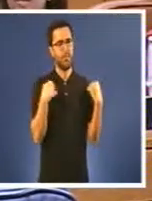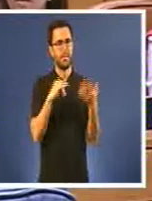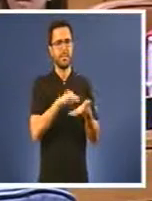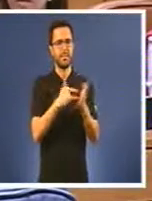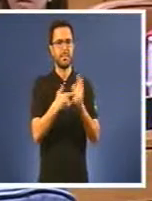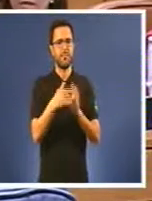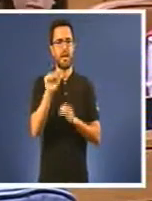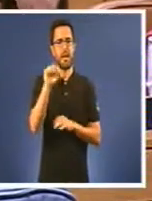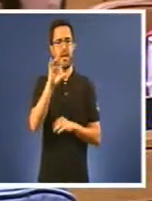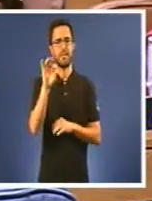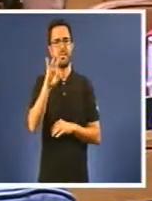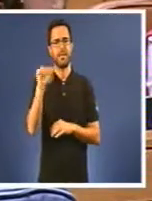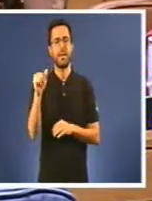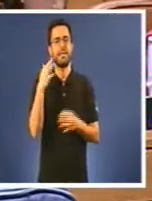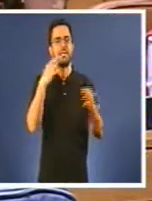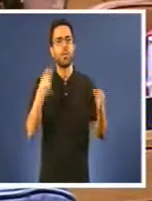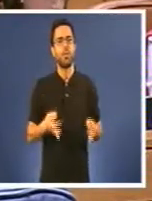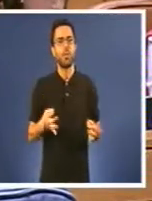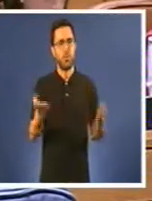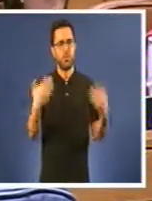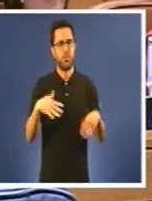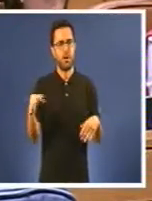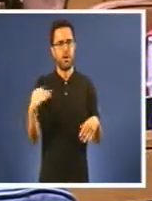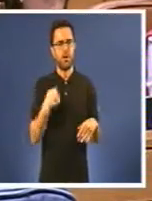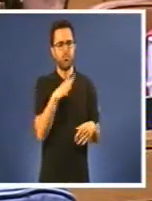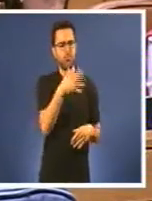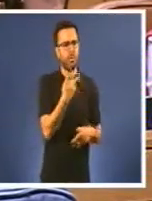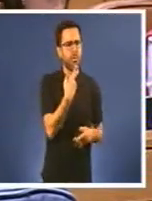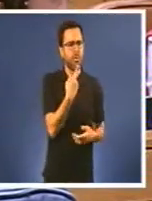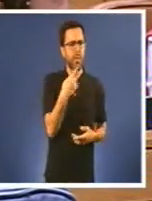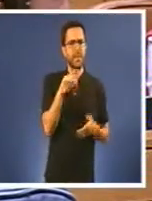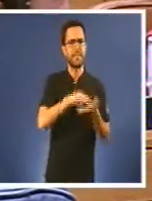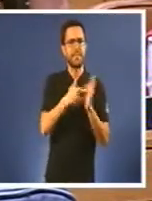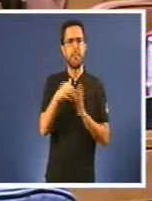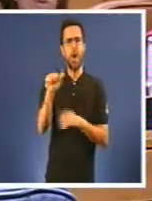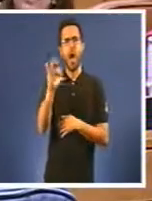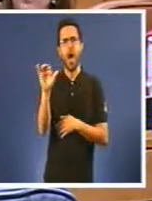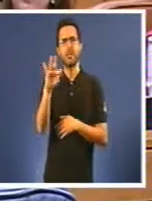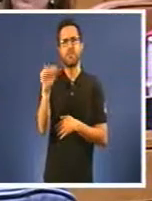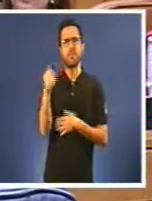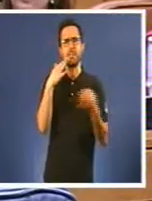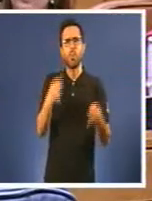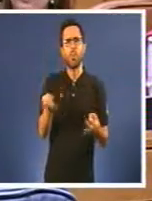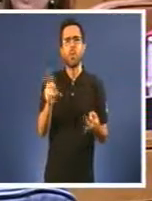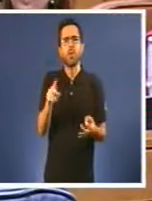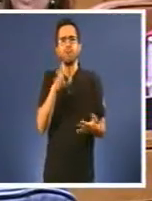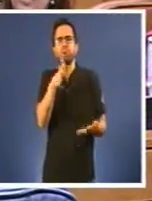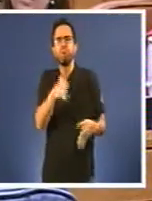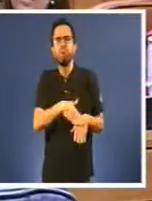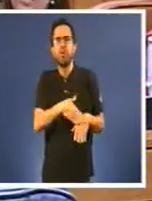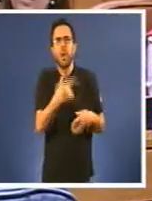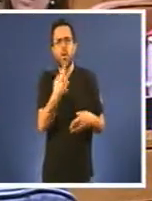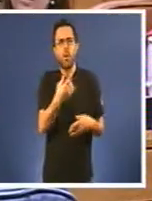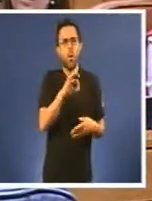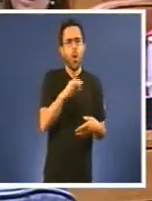sistema seguro. En base a que datos técnicos vostedes afirman que o sistema ASFA non é un sistema seguro? Ou que é máis inseguro